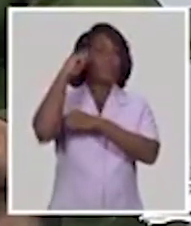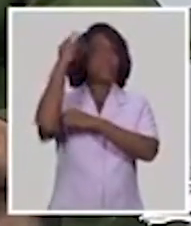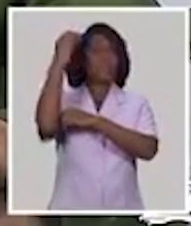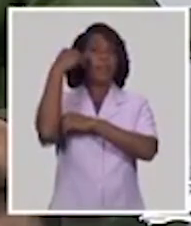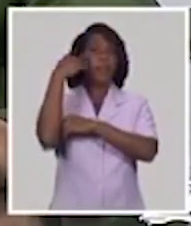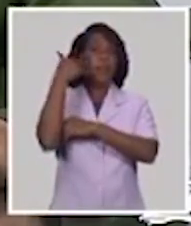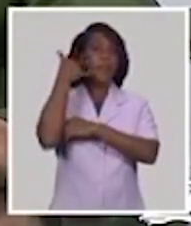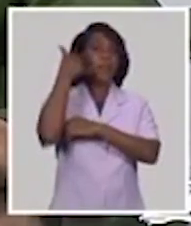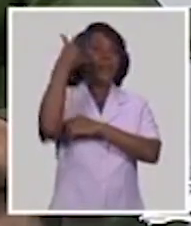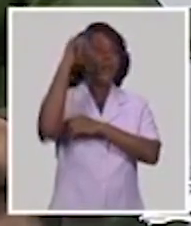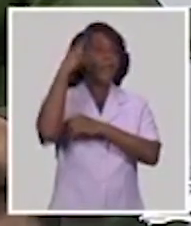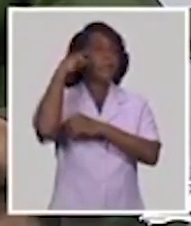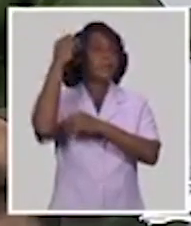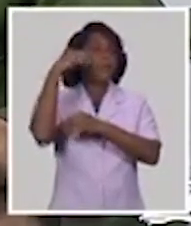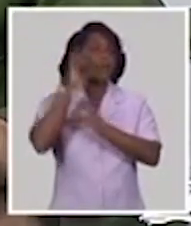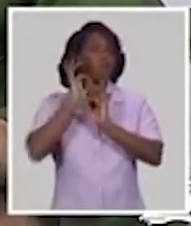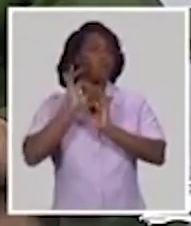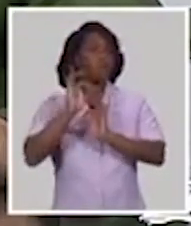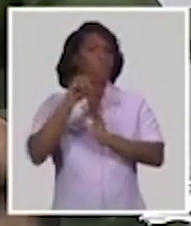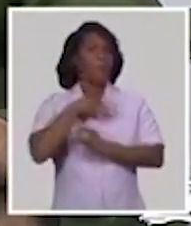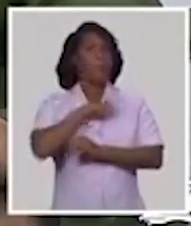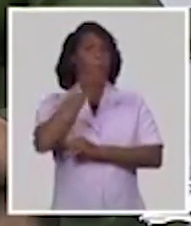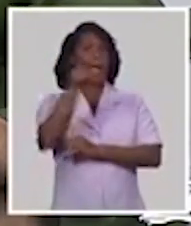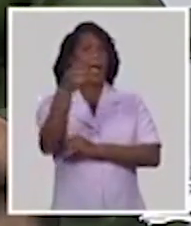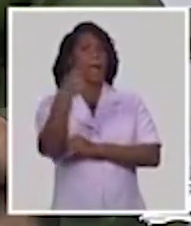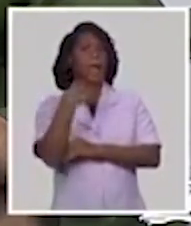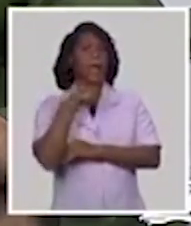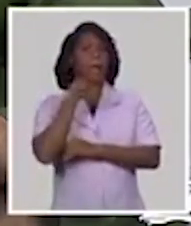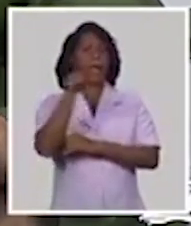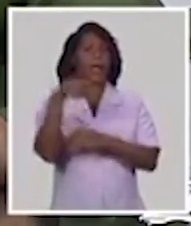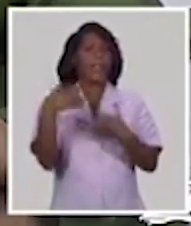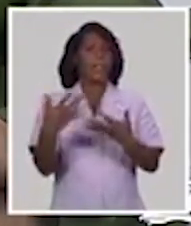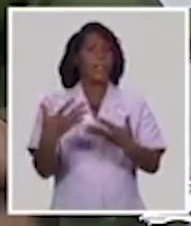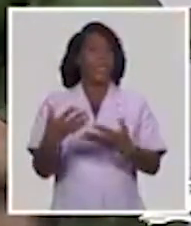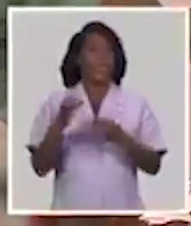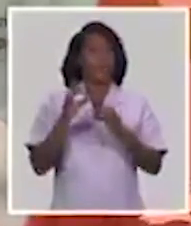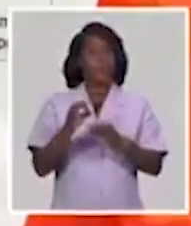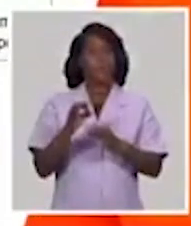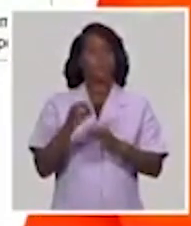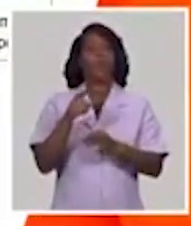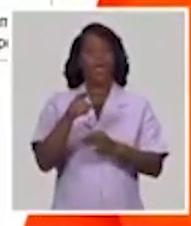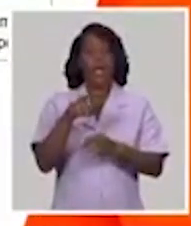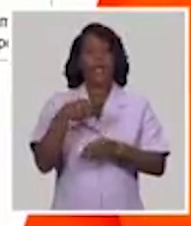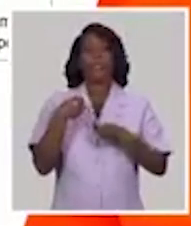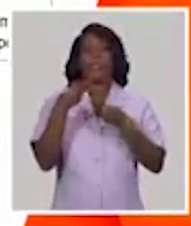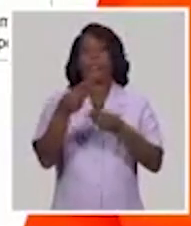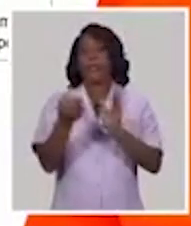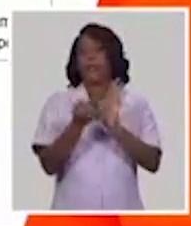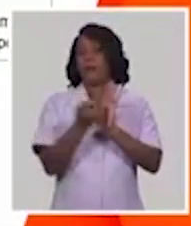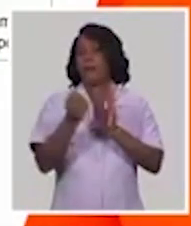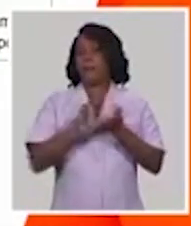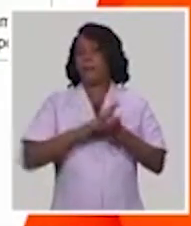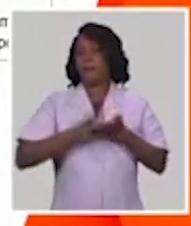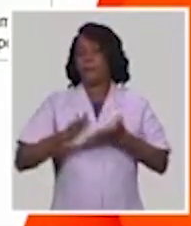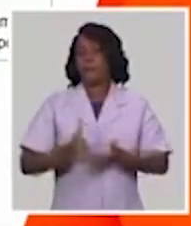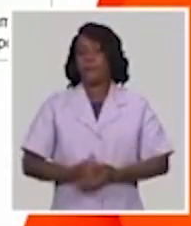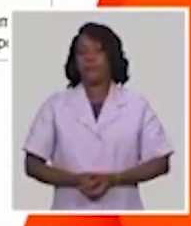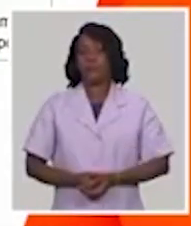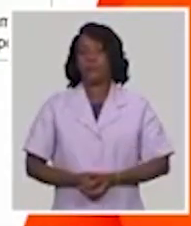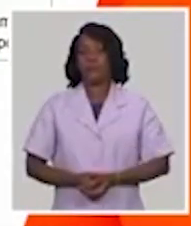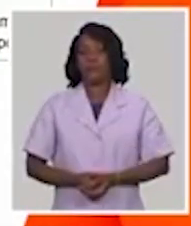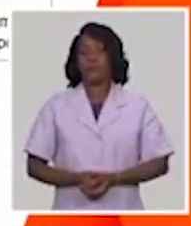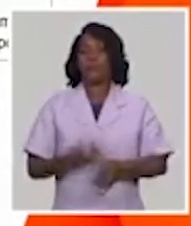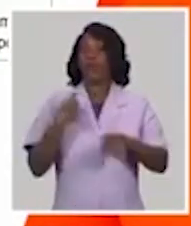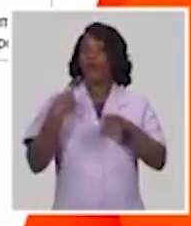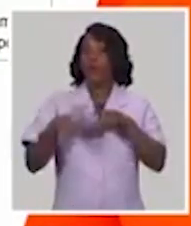consecuentemente a partir de la medida que se está implementando. Eliminar por 15 días la salida de La Habana por motivos